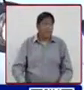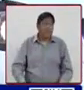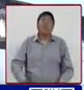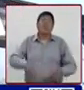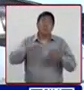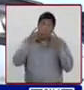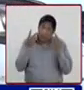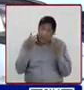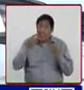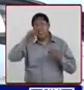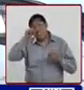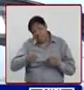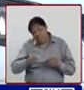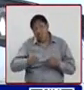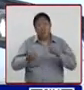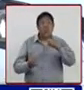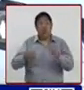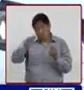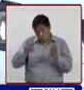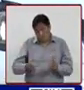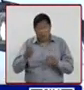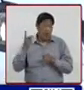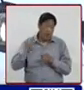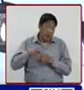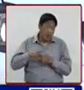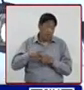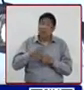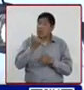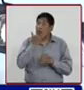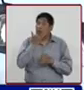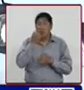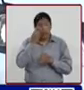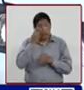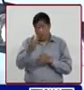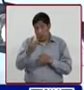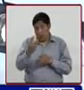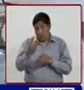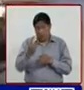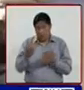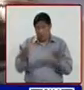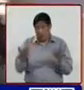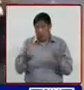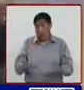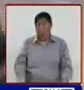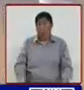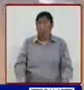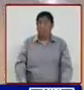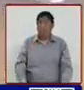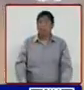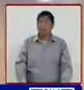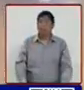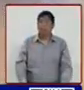establecer si el conductor es o no partícipe del hecho que usted observó en las imágenes.